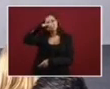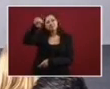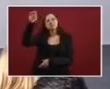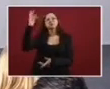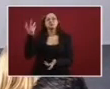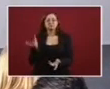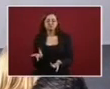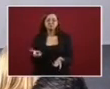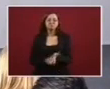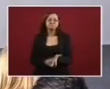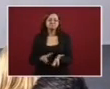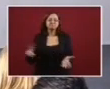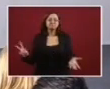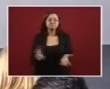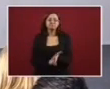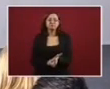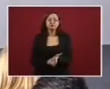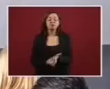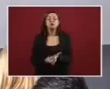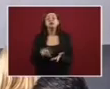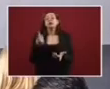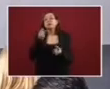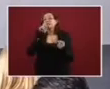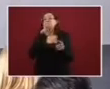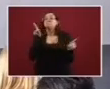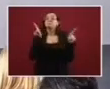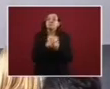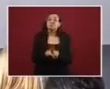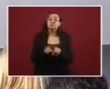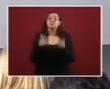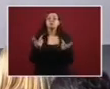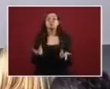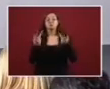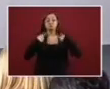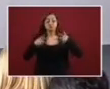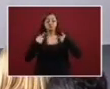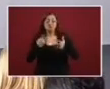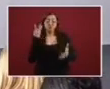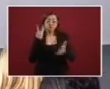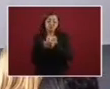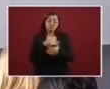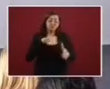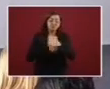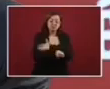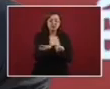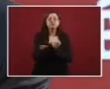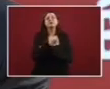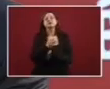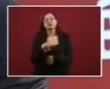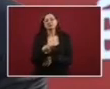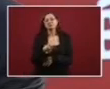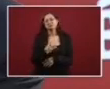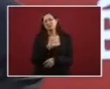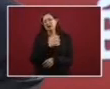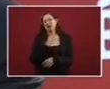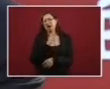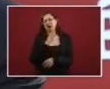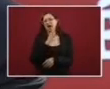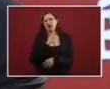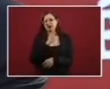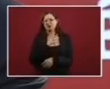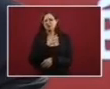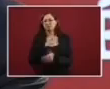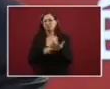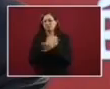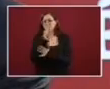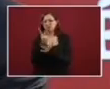lo que hablas de los que salen de los reclusorios si procuramos conseguirles